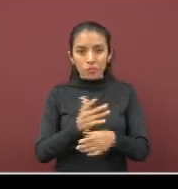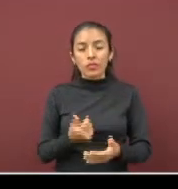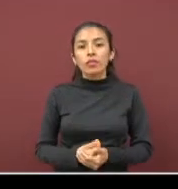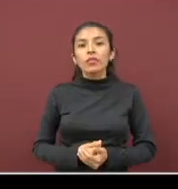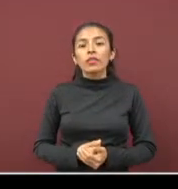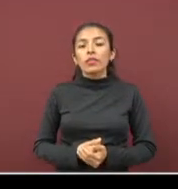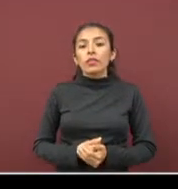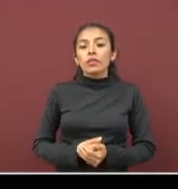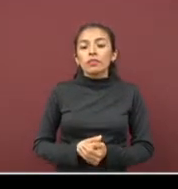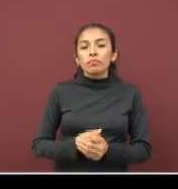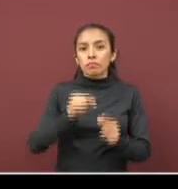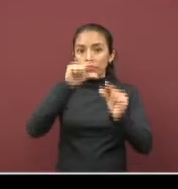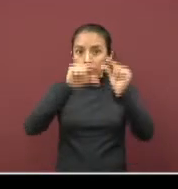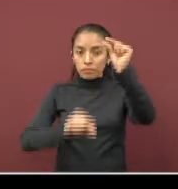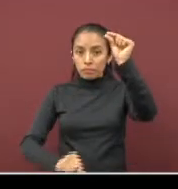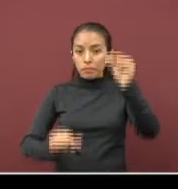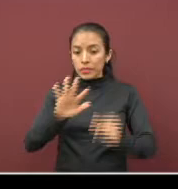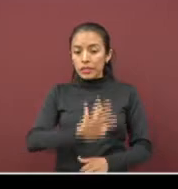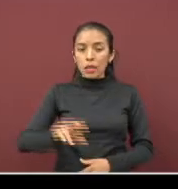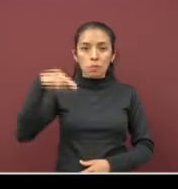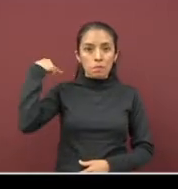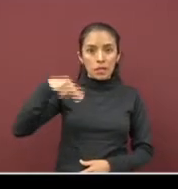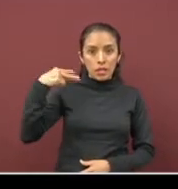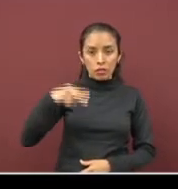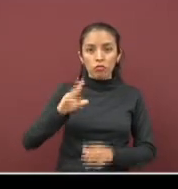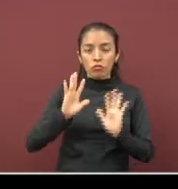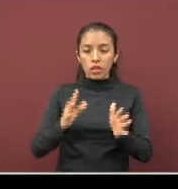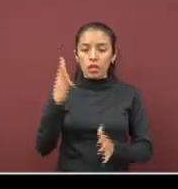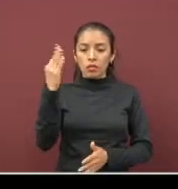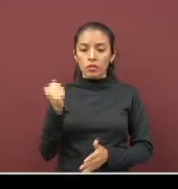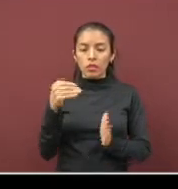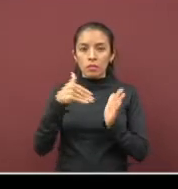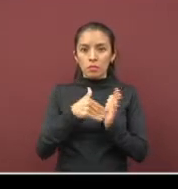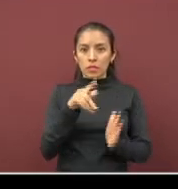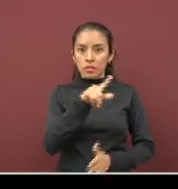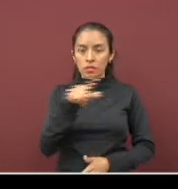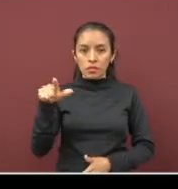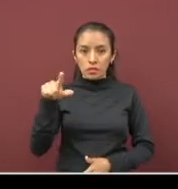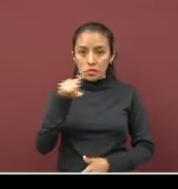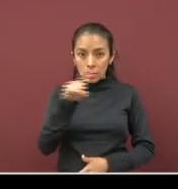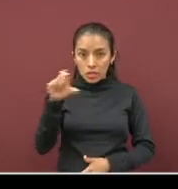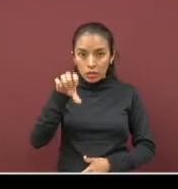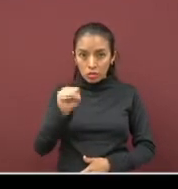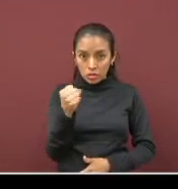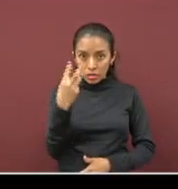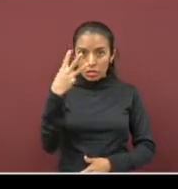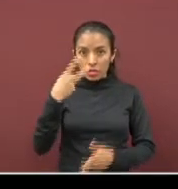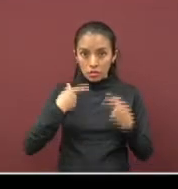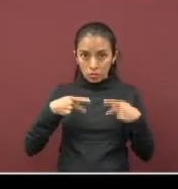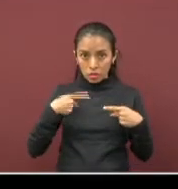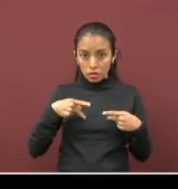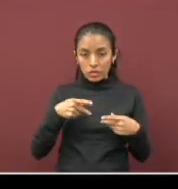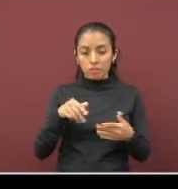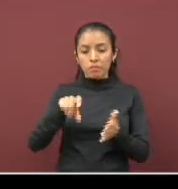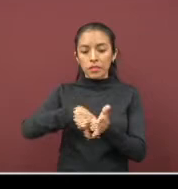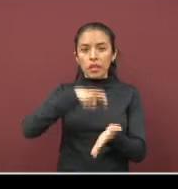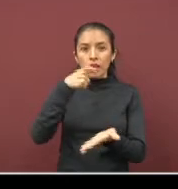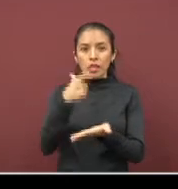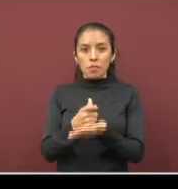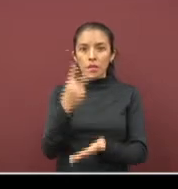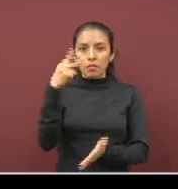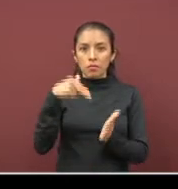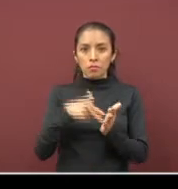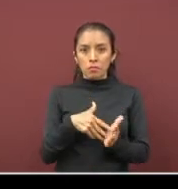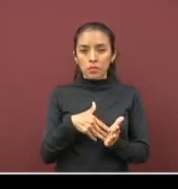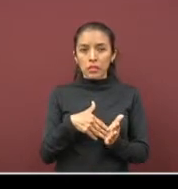veracruz en la zona centro acumula 9 mil 163 casos en seguida xalapa con dos